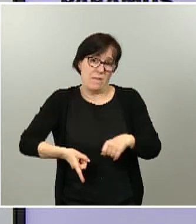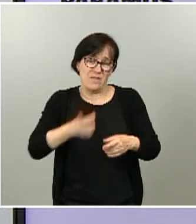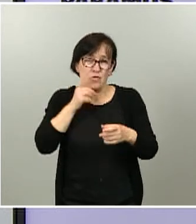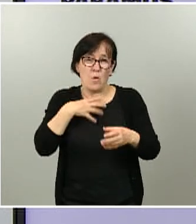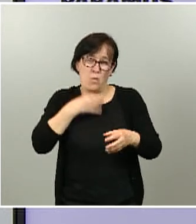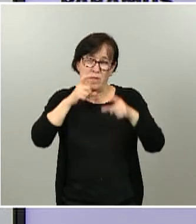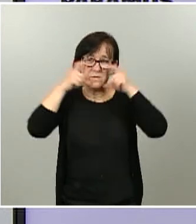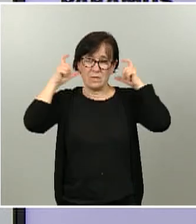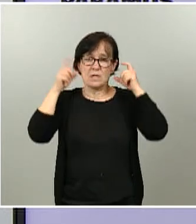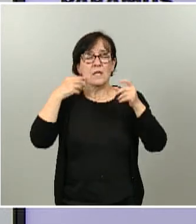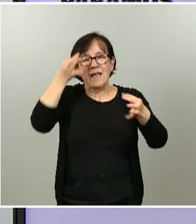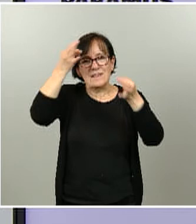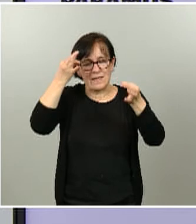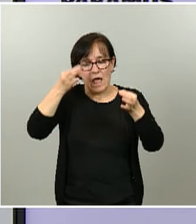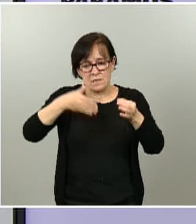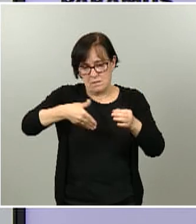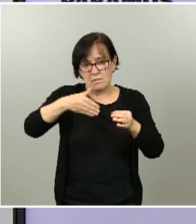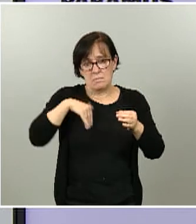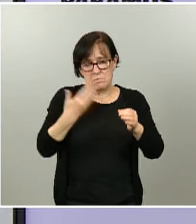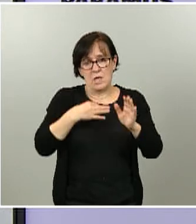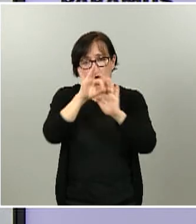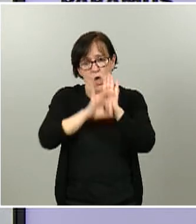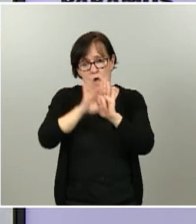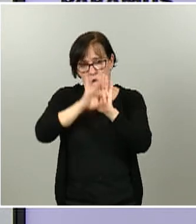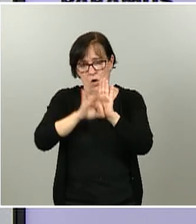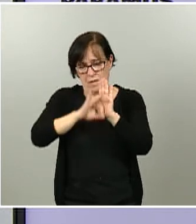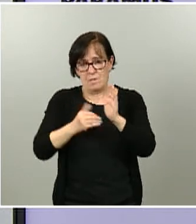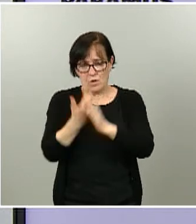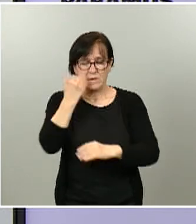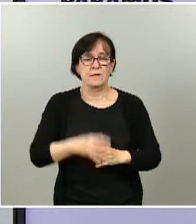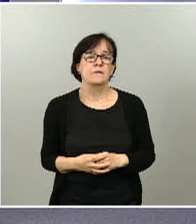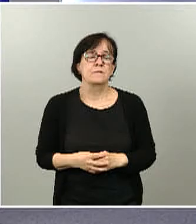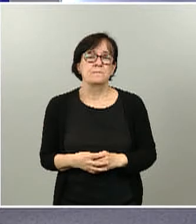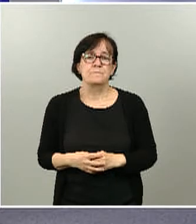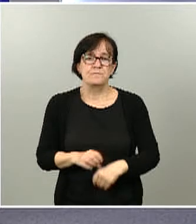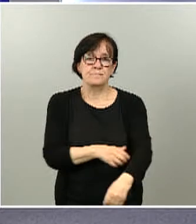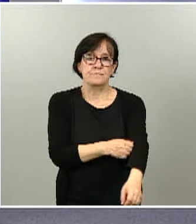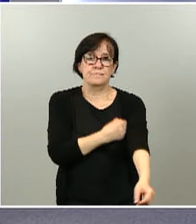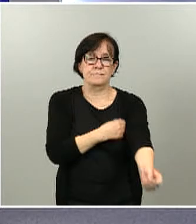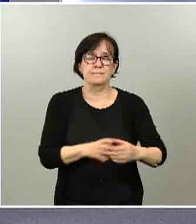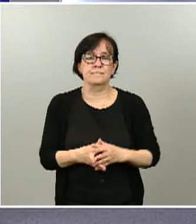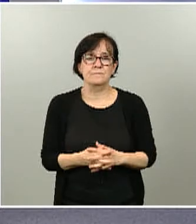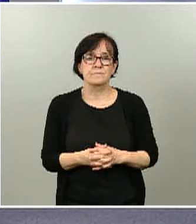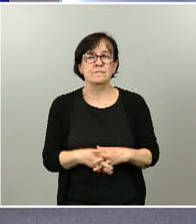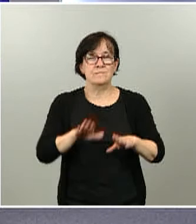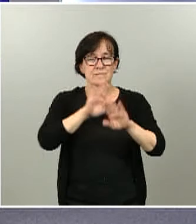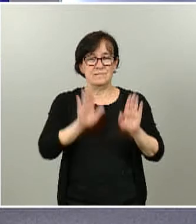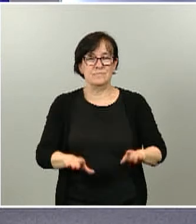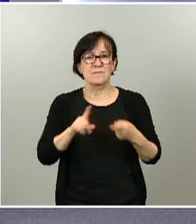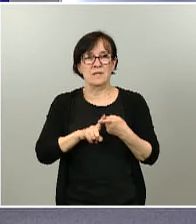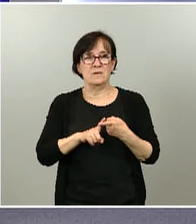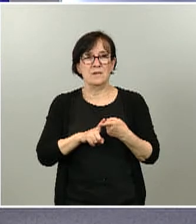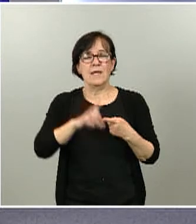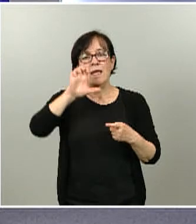orden que saldrá publicada mañana por la mañana con toda probabilidad. Finalizamos el turno de palabra de preguntas con E-Noticias.